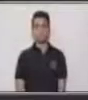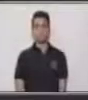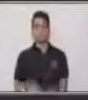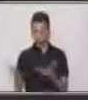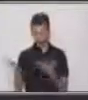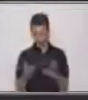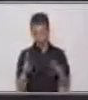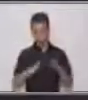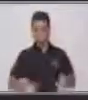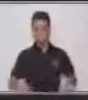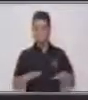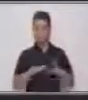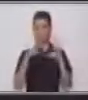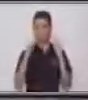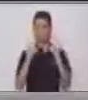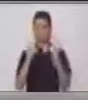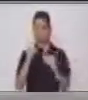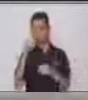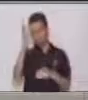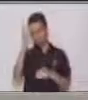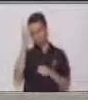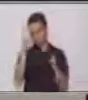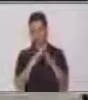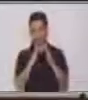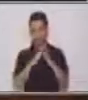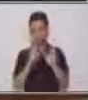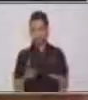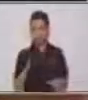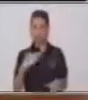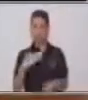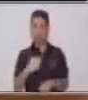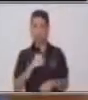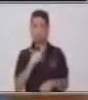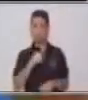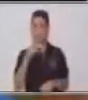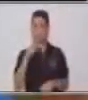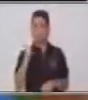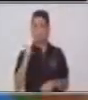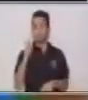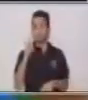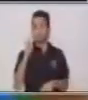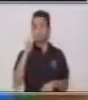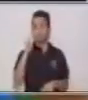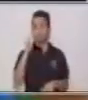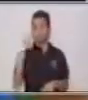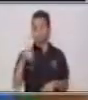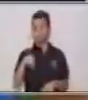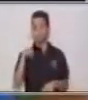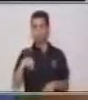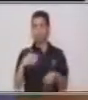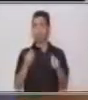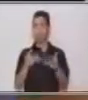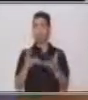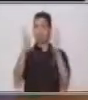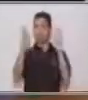Bienvenido a este espacio educativo Aprendo en Casa. Soy Darwin Moreno y en esta oportunidad desarrollaré el